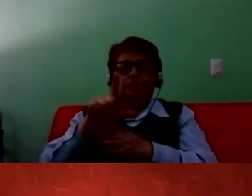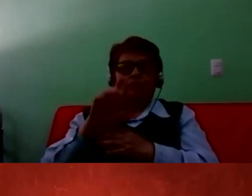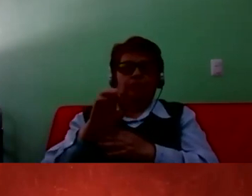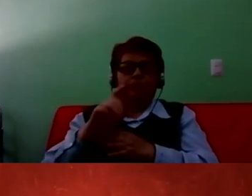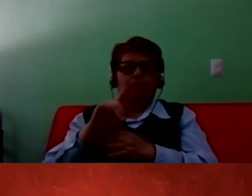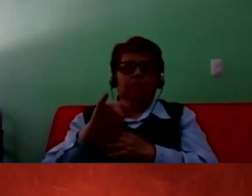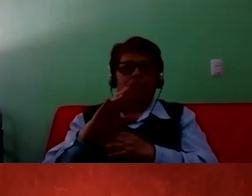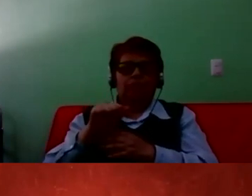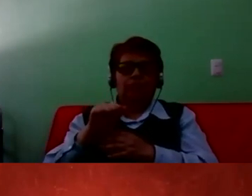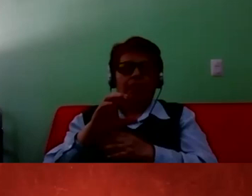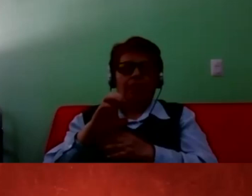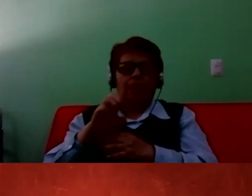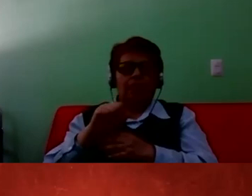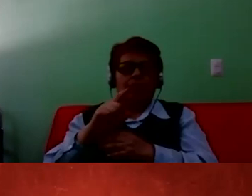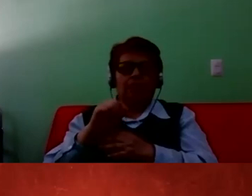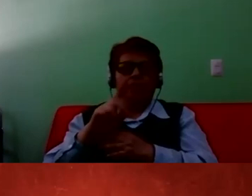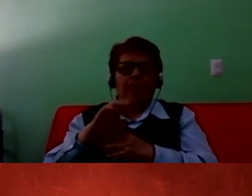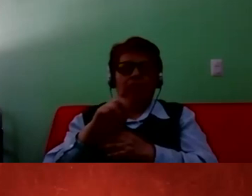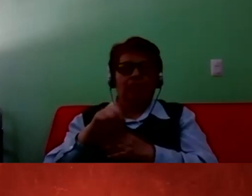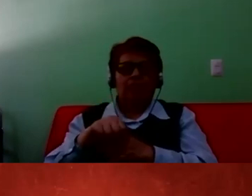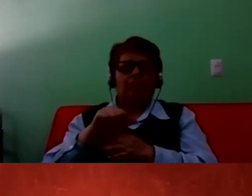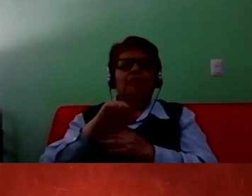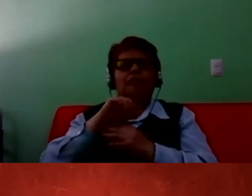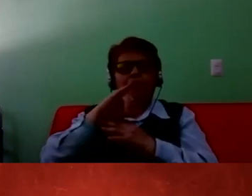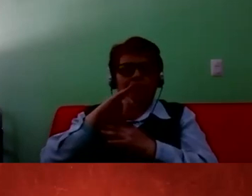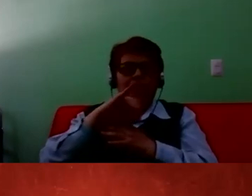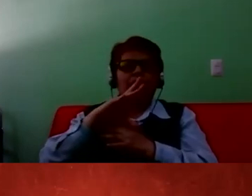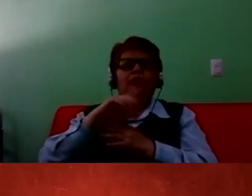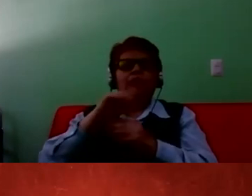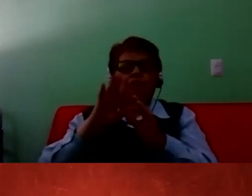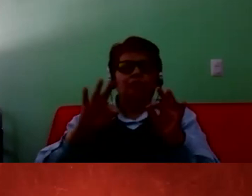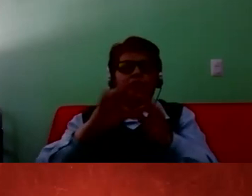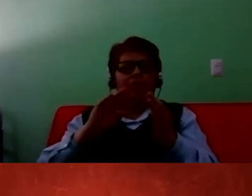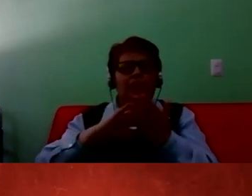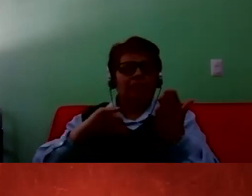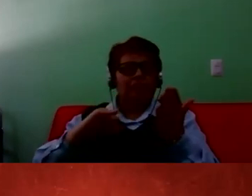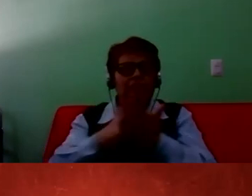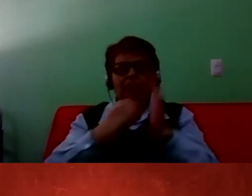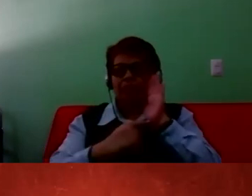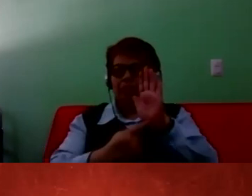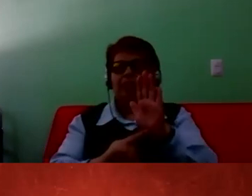Estrada. Leticia Estrada, a favor de este importante dictamen.